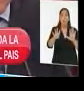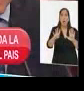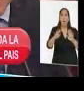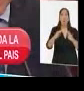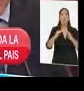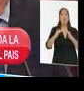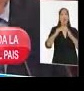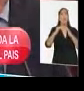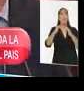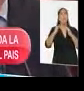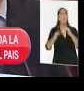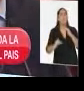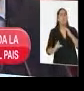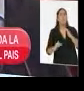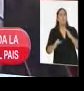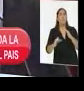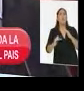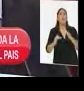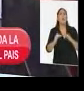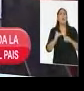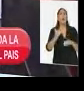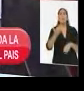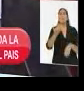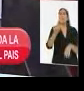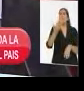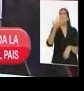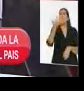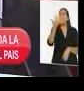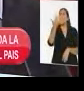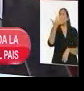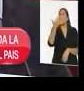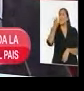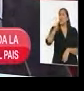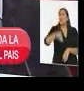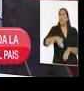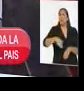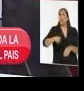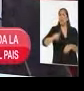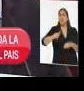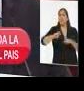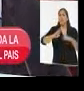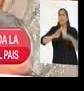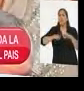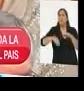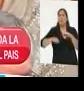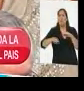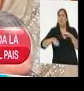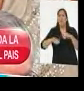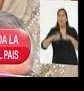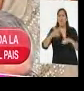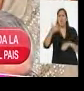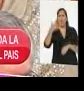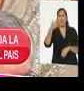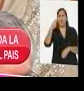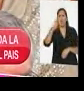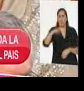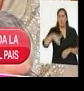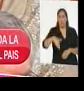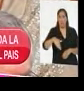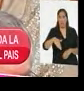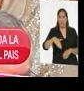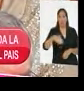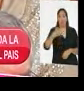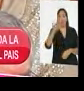desarrolló o instaló una estrategia que va a ser la estrategia de su partido, que es la confrontación, con esta idea de